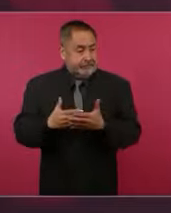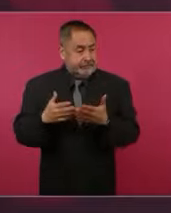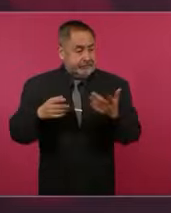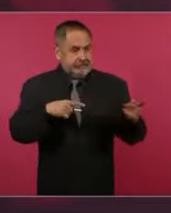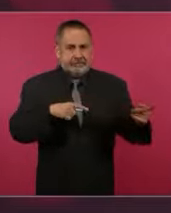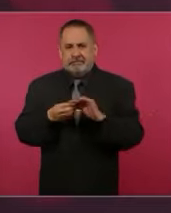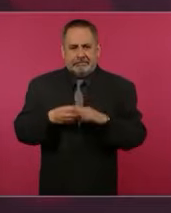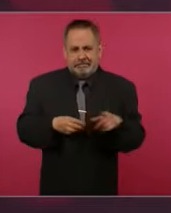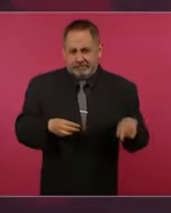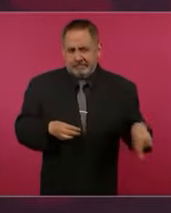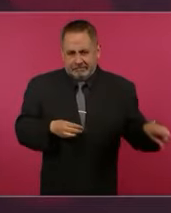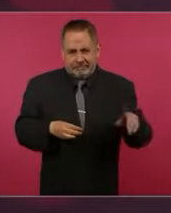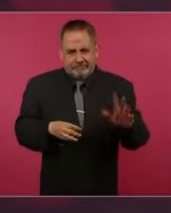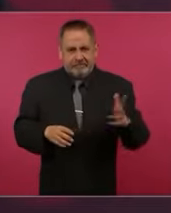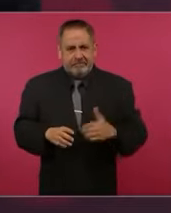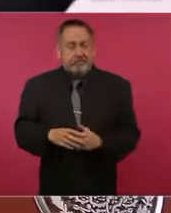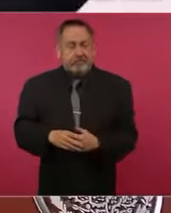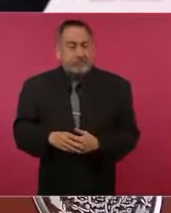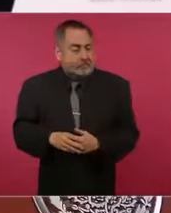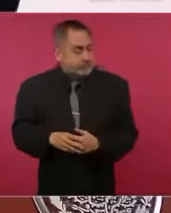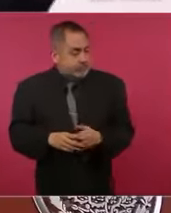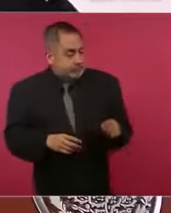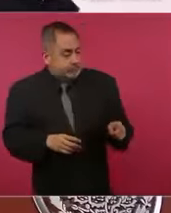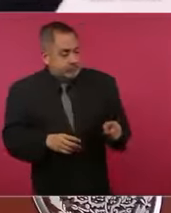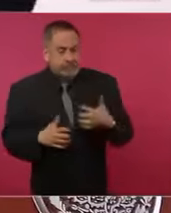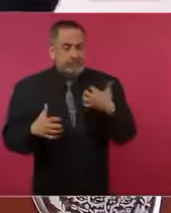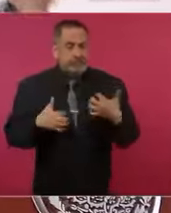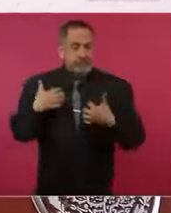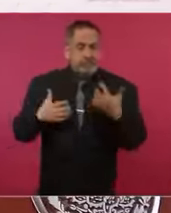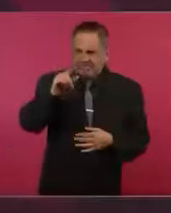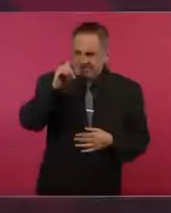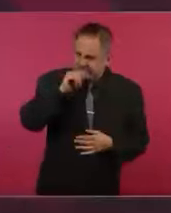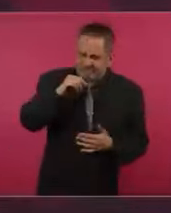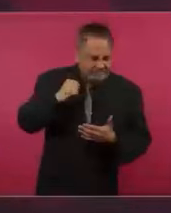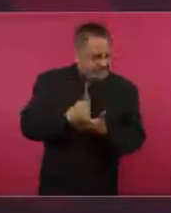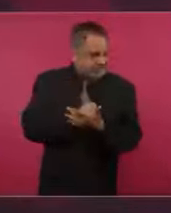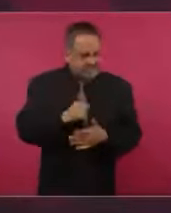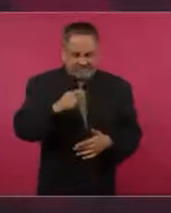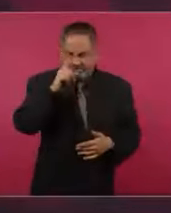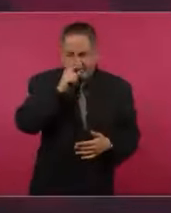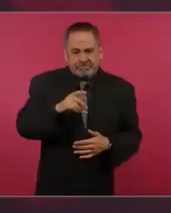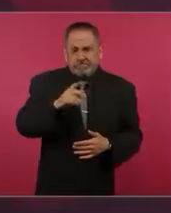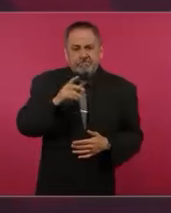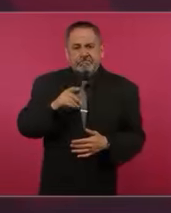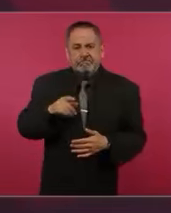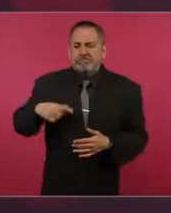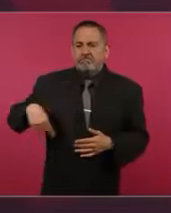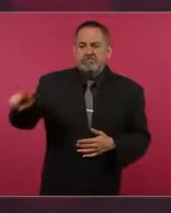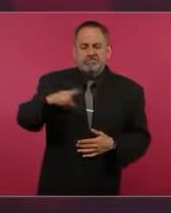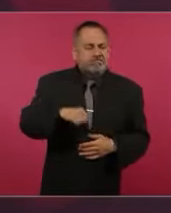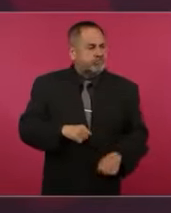desesperación, ya todo eso, como no les funciona, ya lo